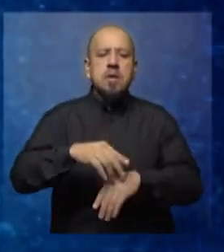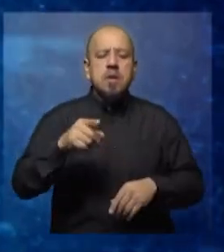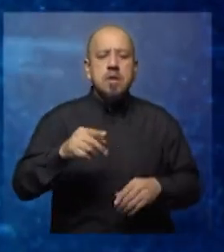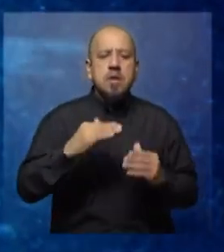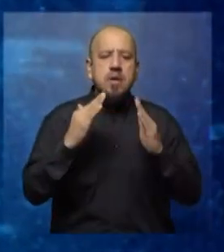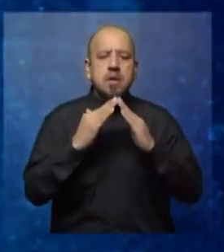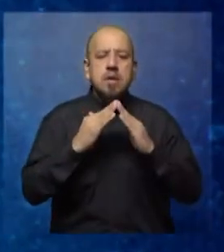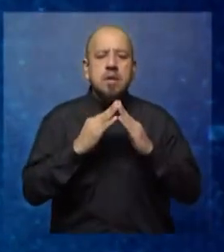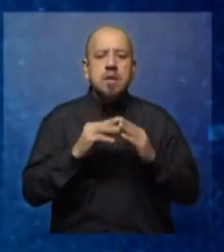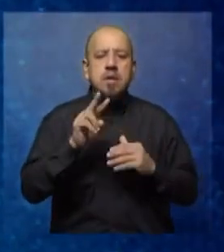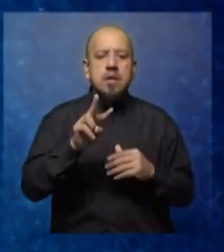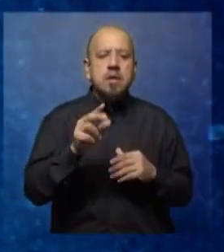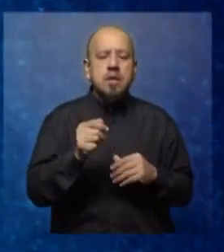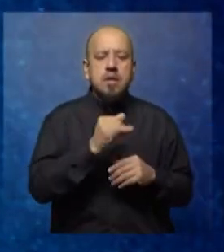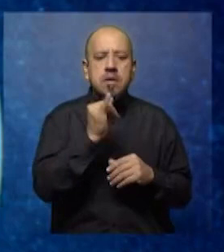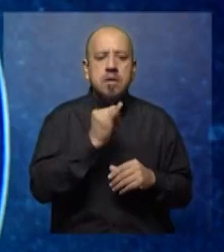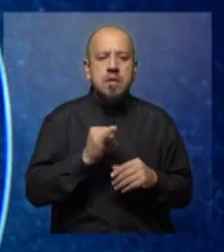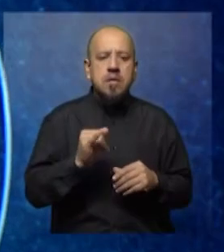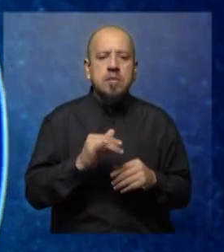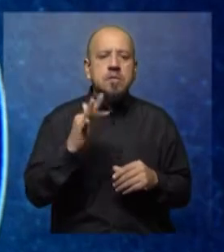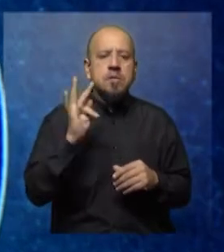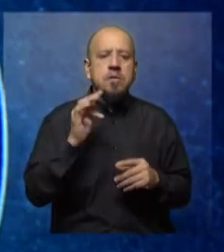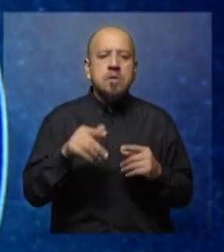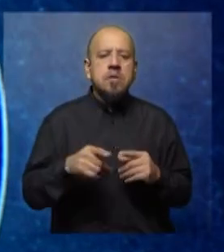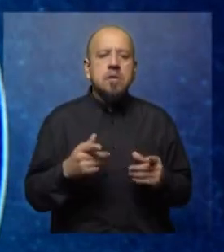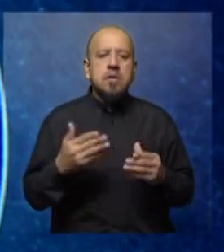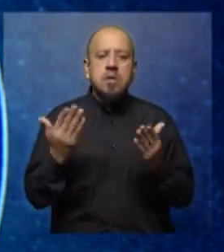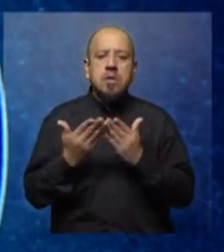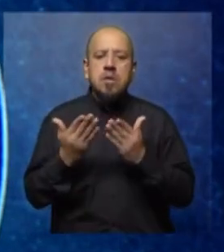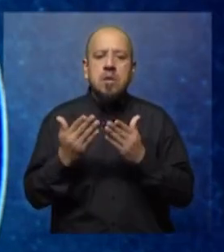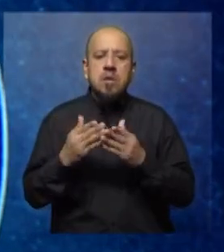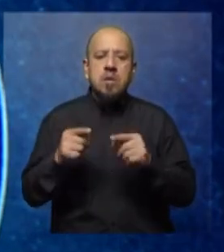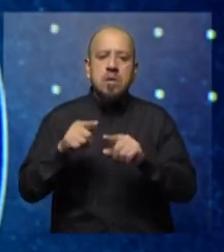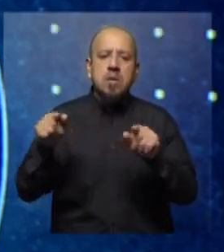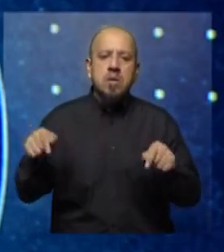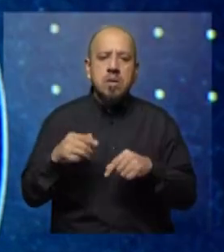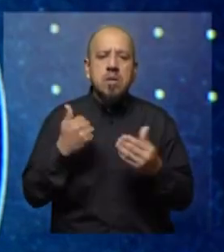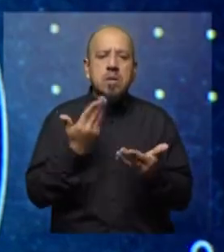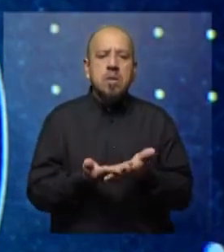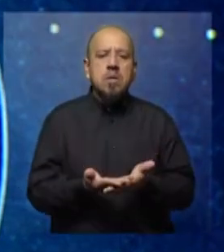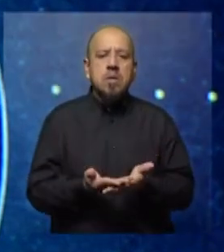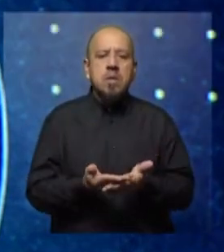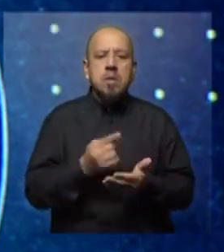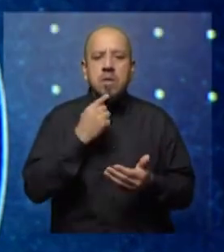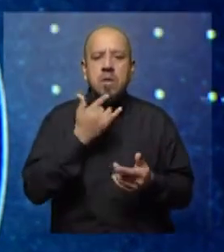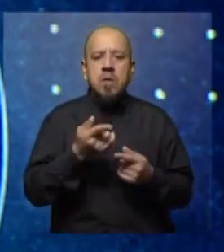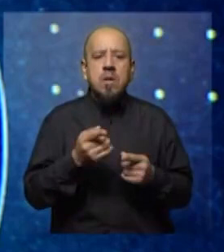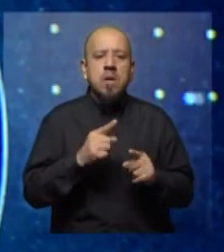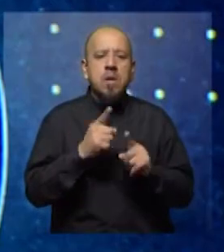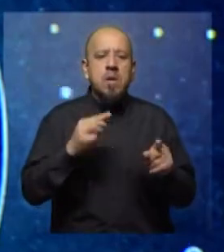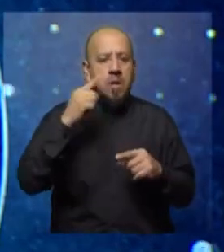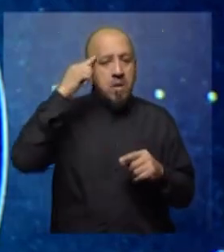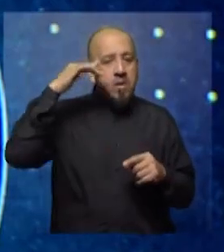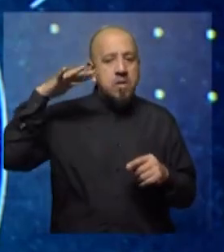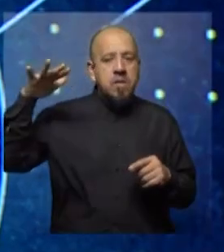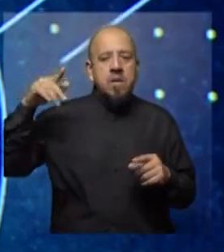con contenido filosófico y estuvimos trabajando con los estudiantes siempre proponíamos esos ejemplos no es el filósofo